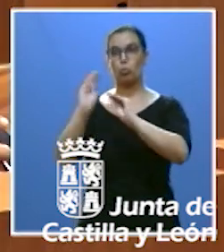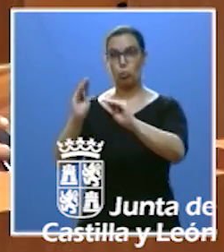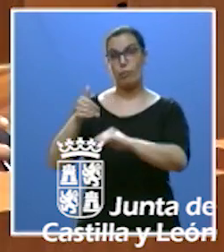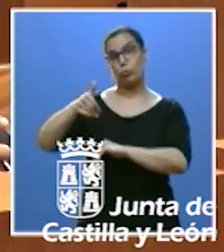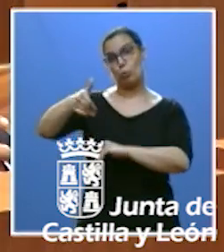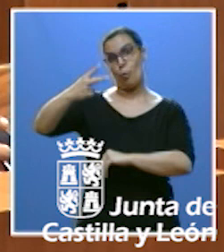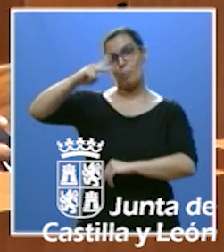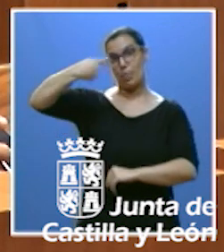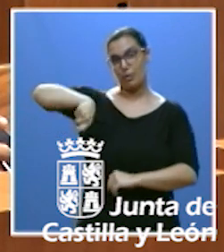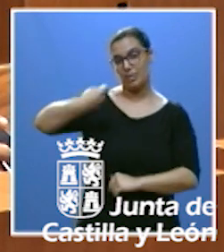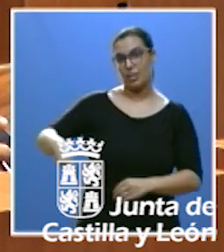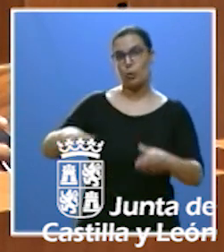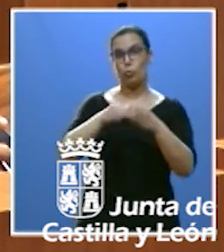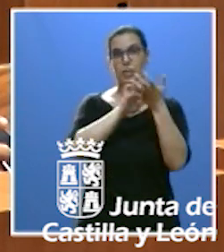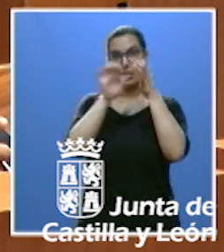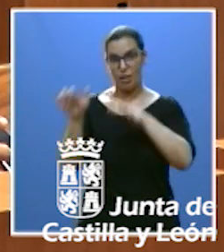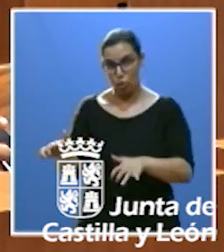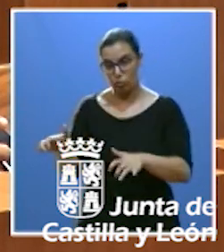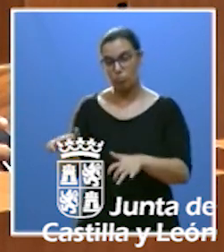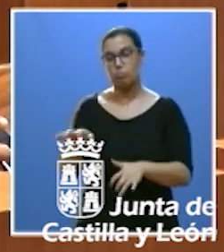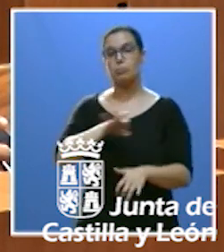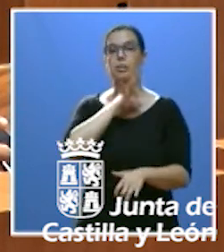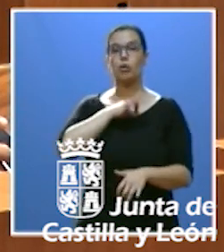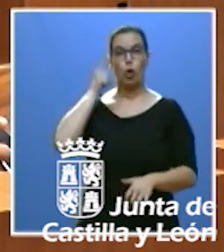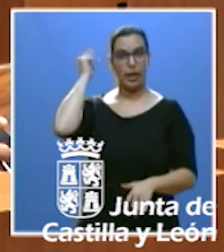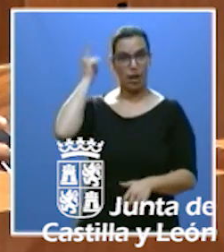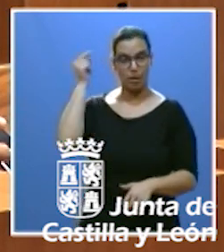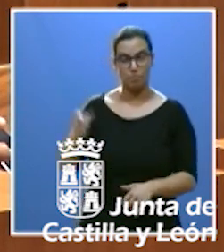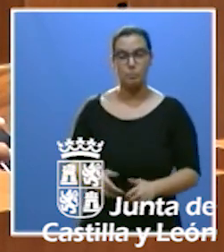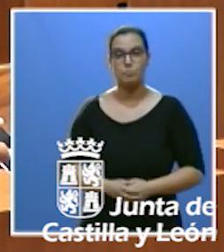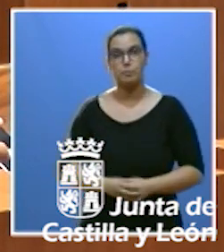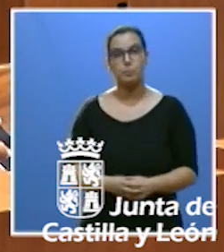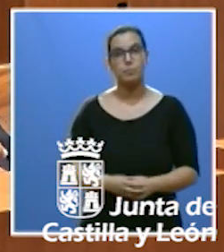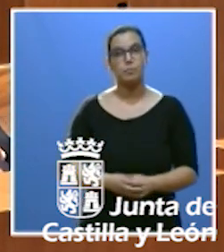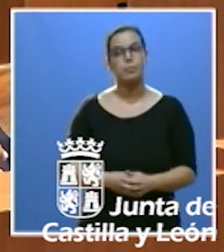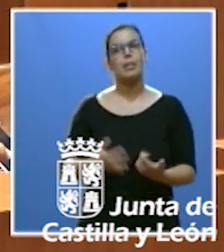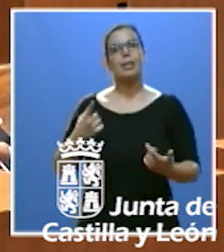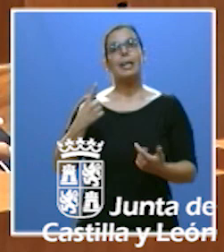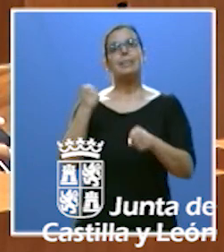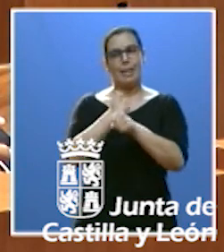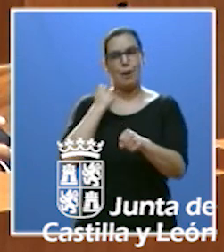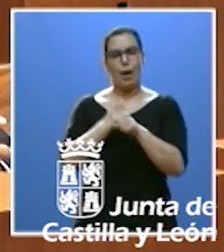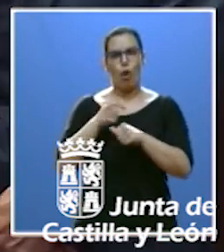futuro vicepresidente de la Junta de Castilla y León, Francisco Igea. Tenemos mucha tarea